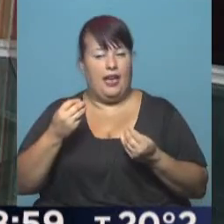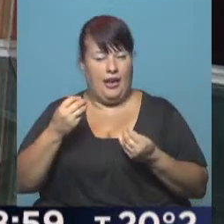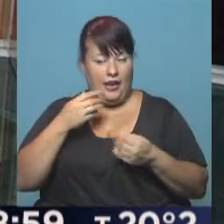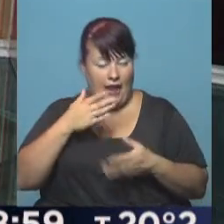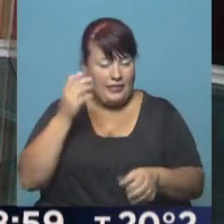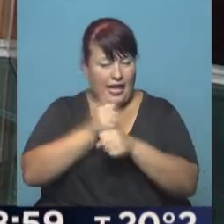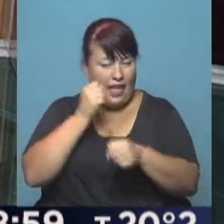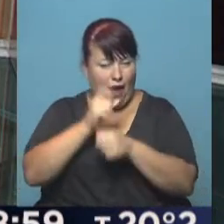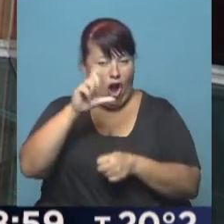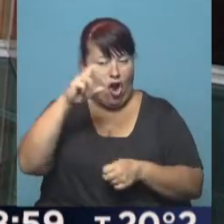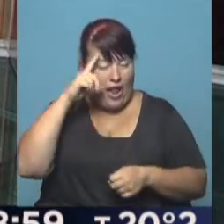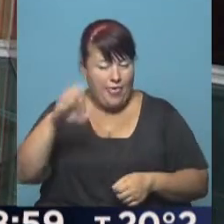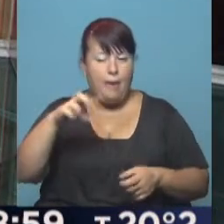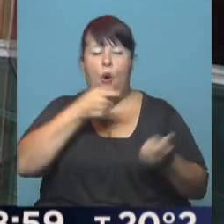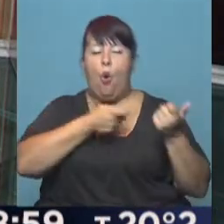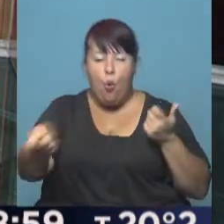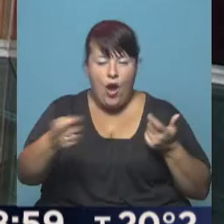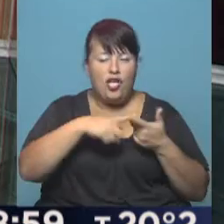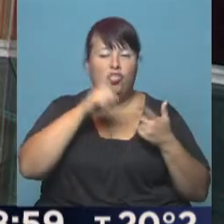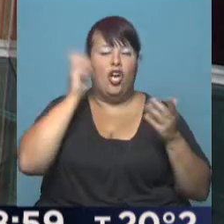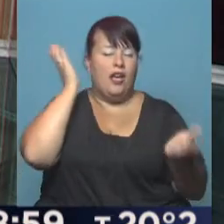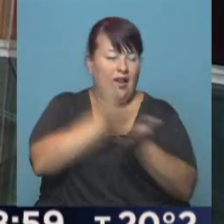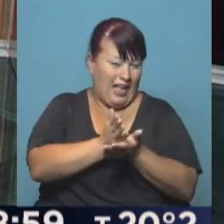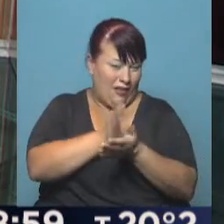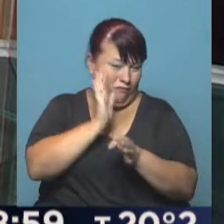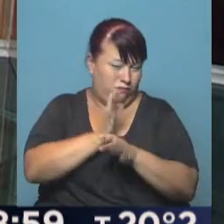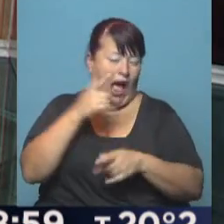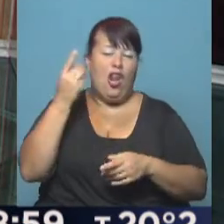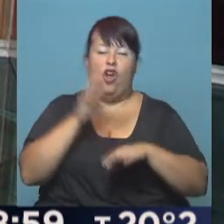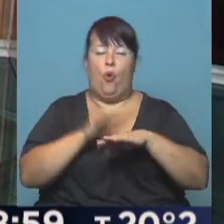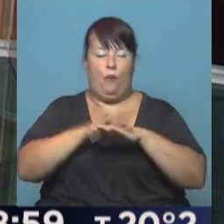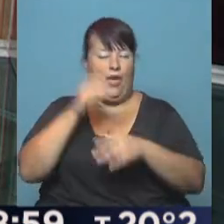el trabajo de la CONADEP, el juicio y castigo, en definitiva, a los responsables de la dictadura.